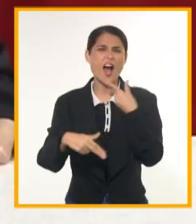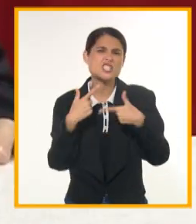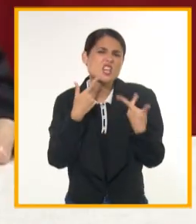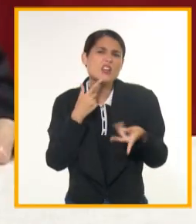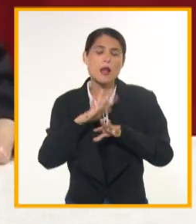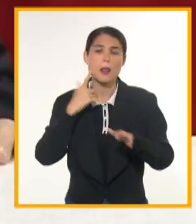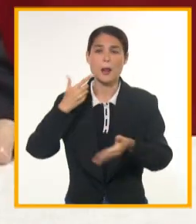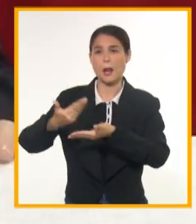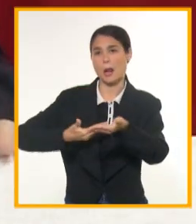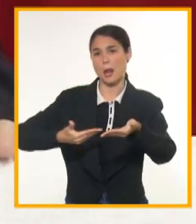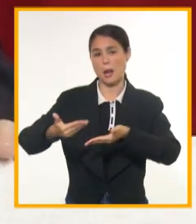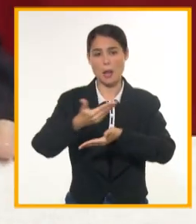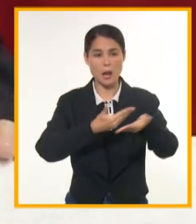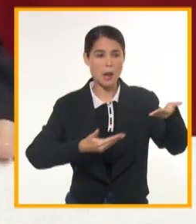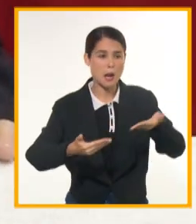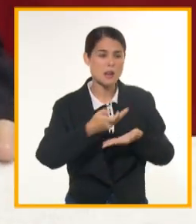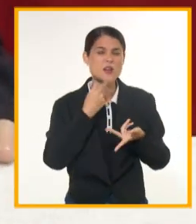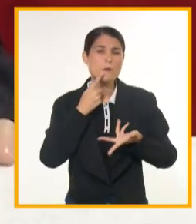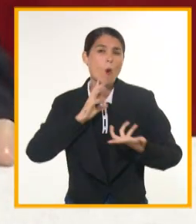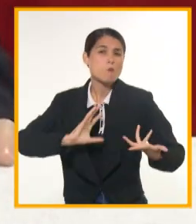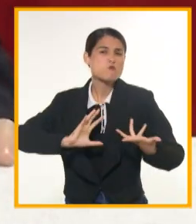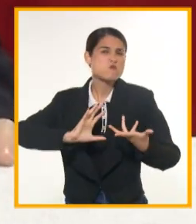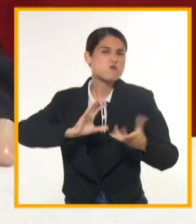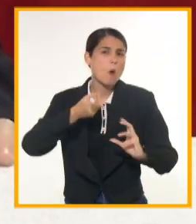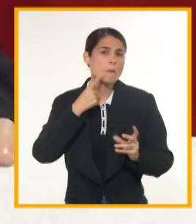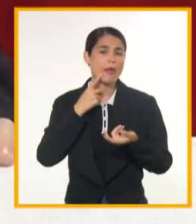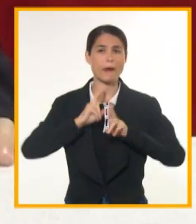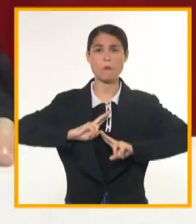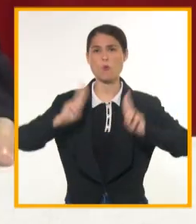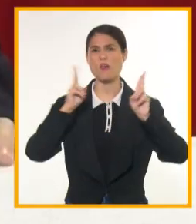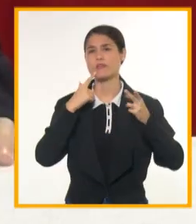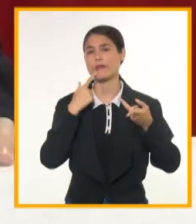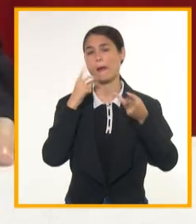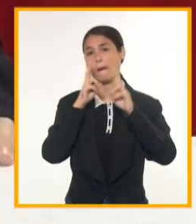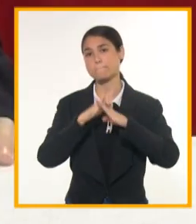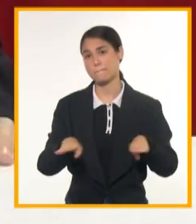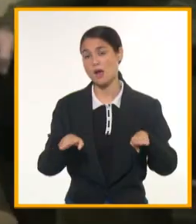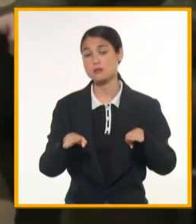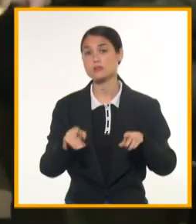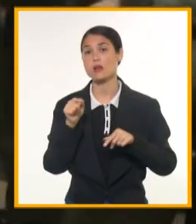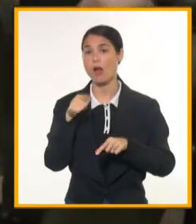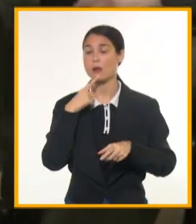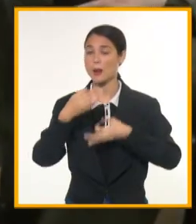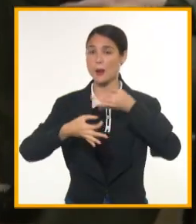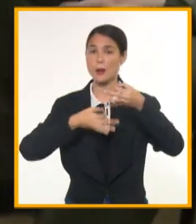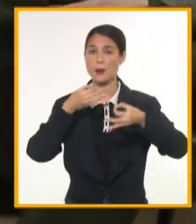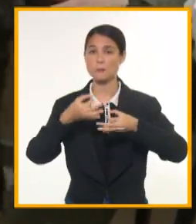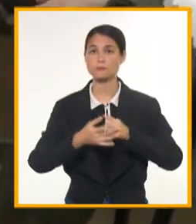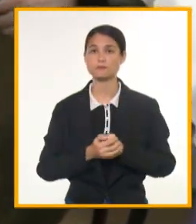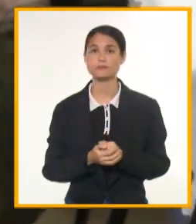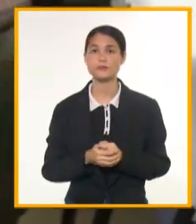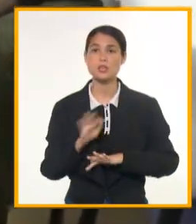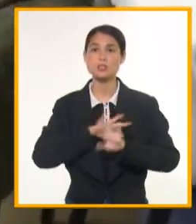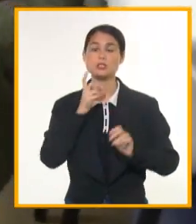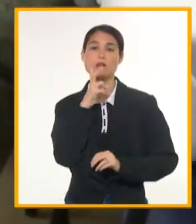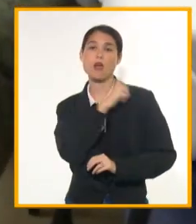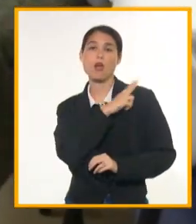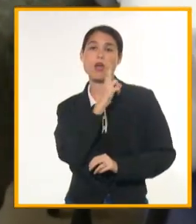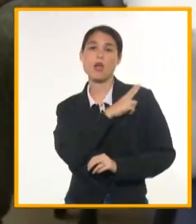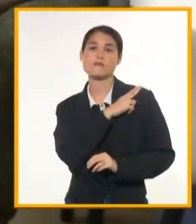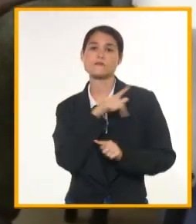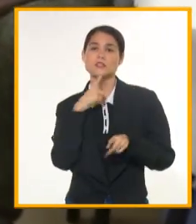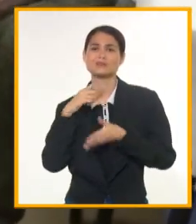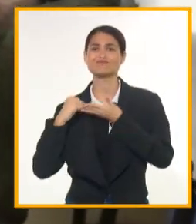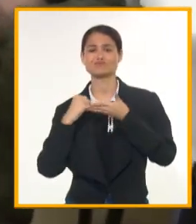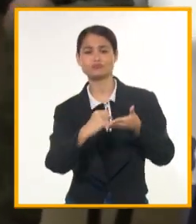introducir una administración de transición en Ucrania. Según el mandatario, esto permitiría organizar